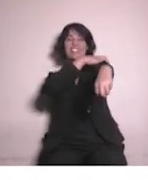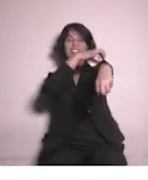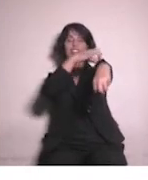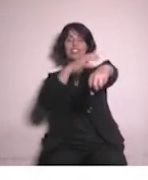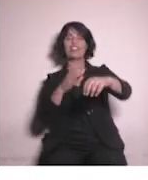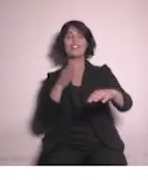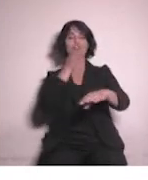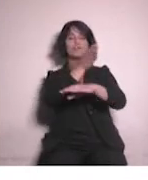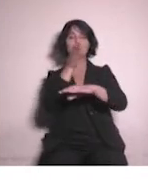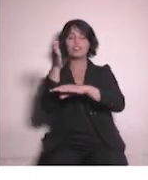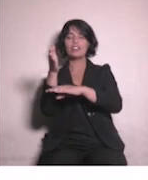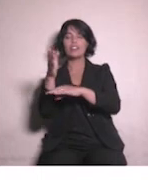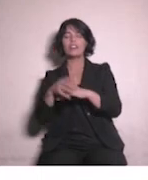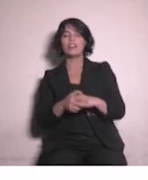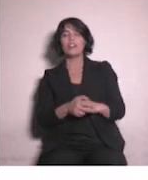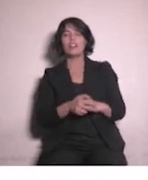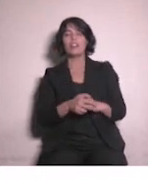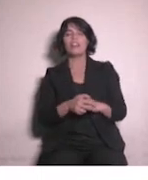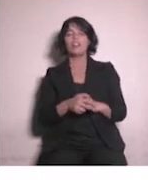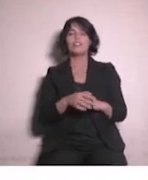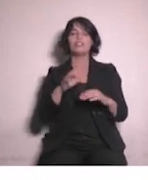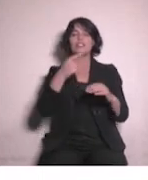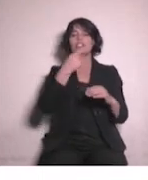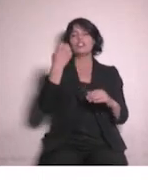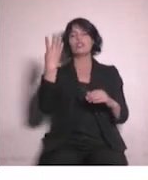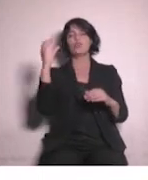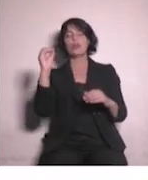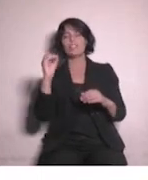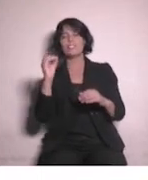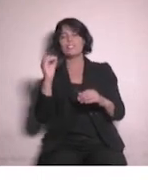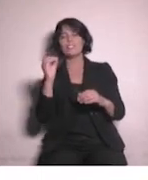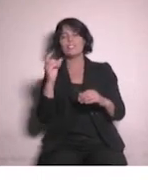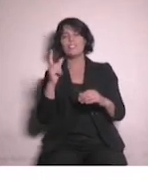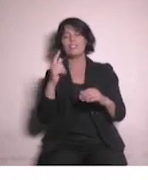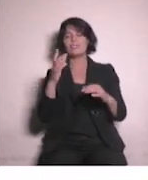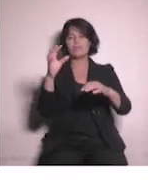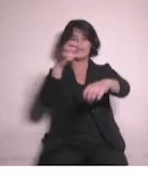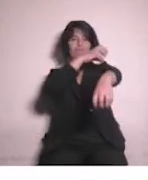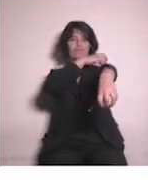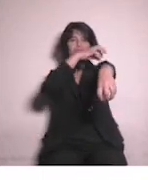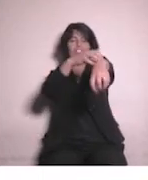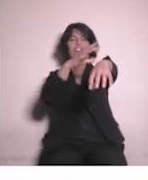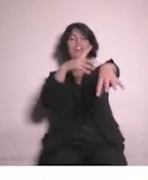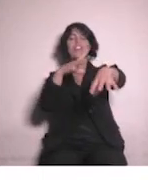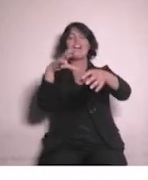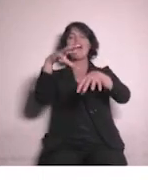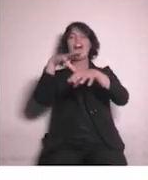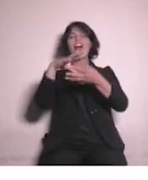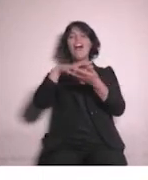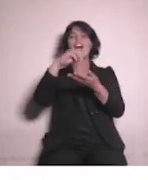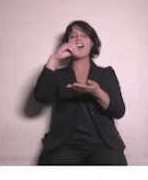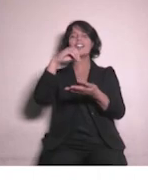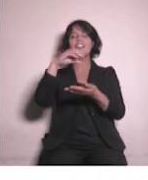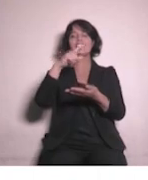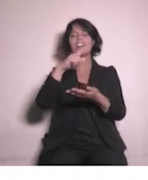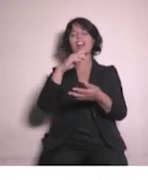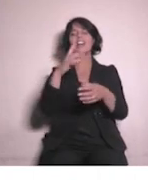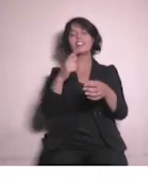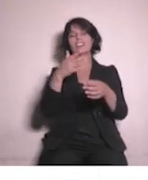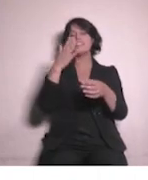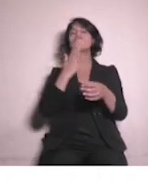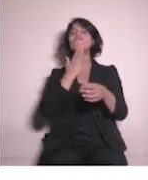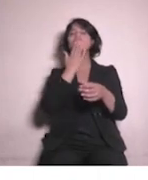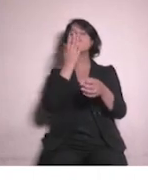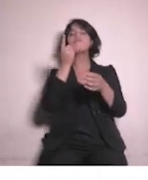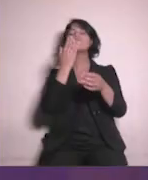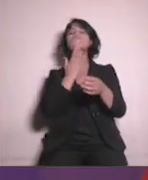estas sucursales recorrieron el equivalente a 140 veces la distancia entre Arica y Punta Arenas. ¿Por qué? Porque queremos ir a darle el servicio